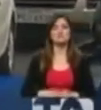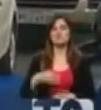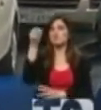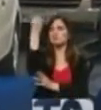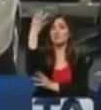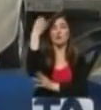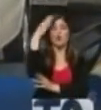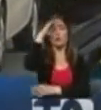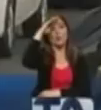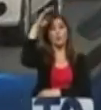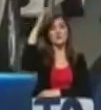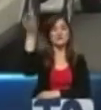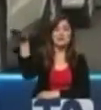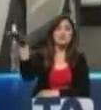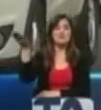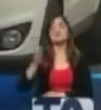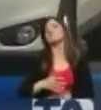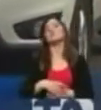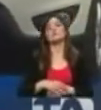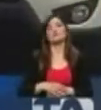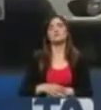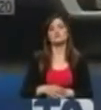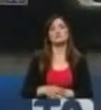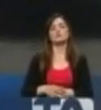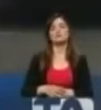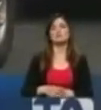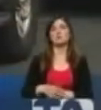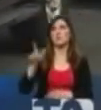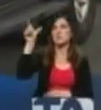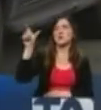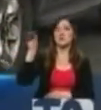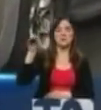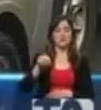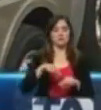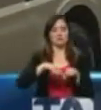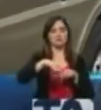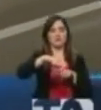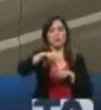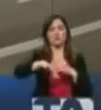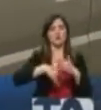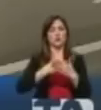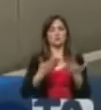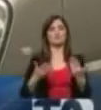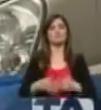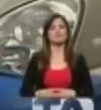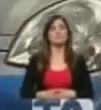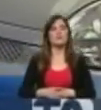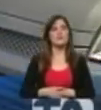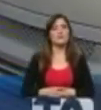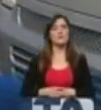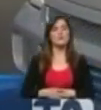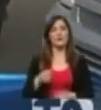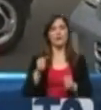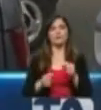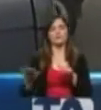semáforos, hay agentes de tránsito, hay señalización horizontal. Como repetimos, estamos precisamente aquí en la terminal Río Coca, los